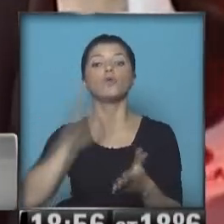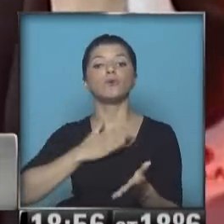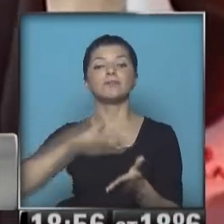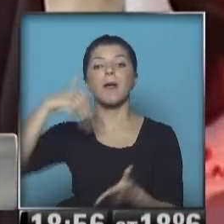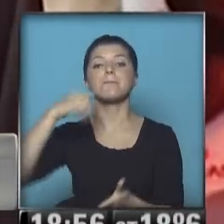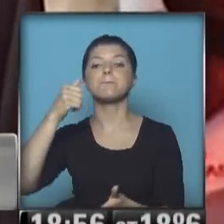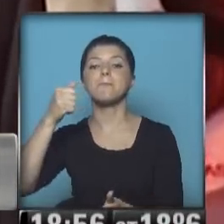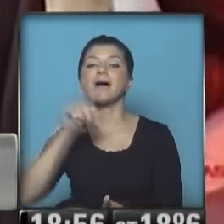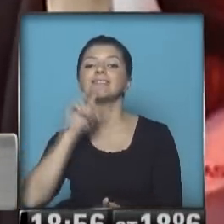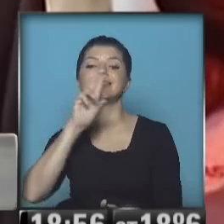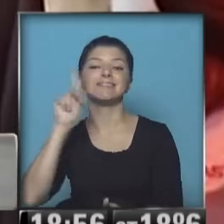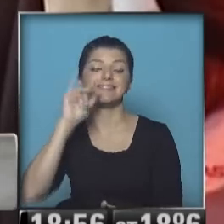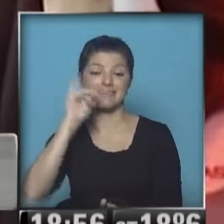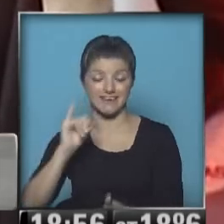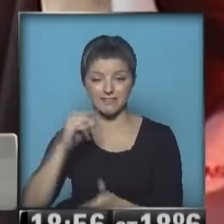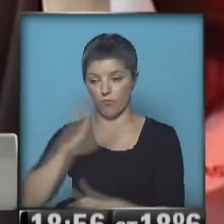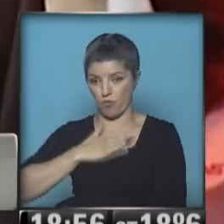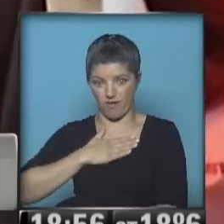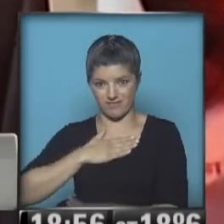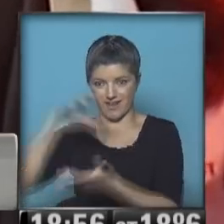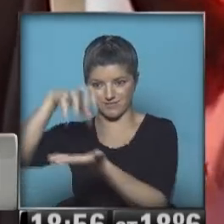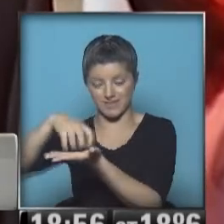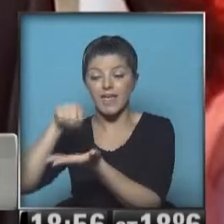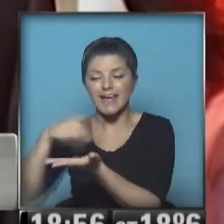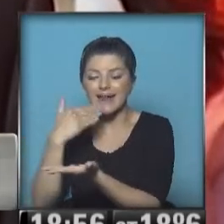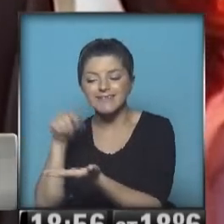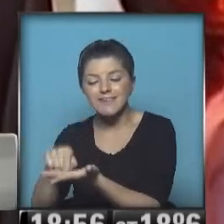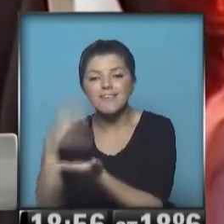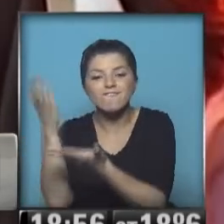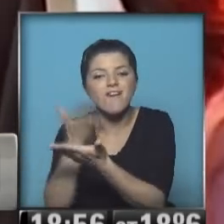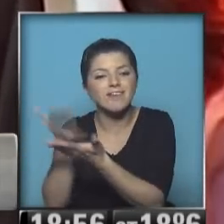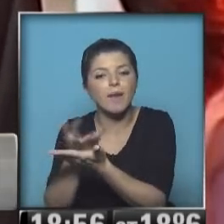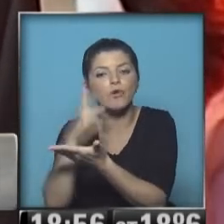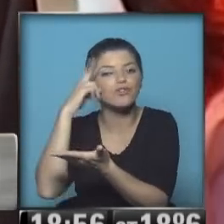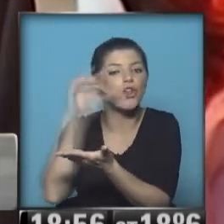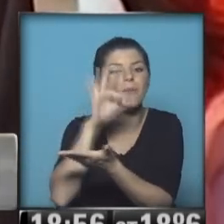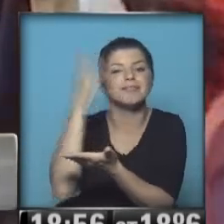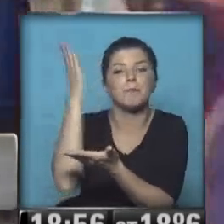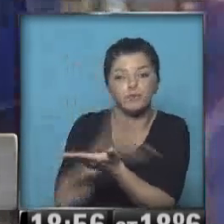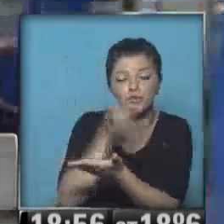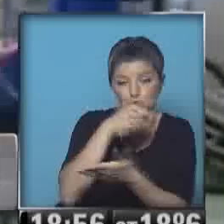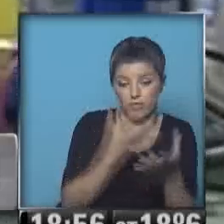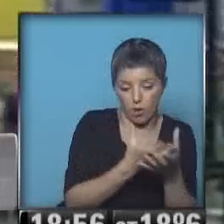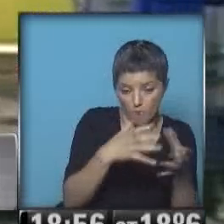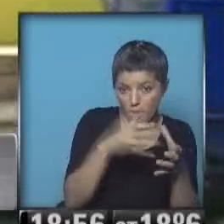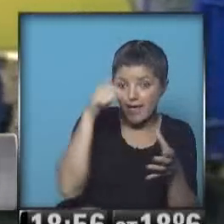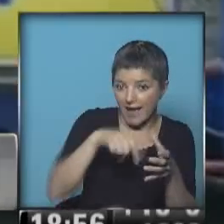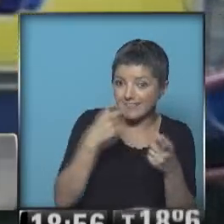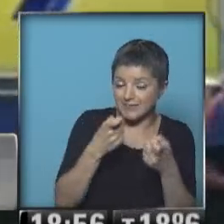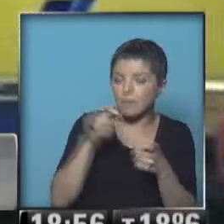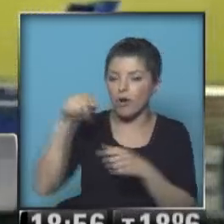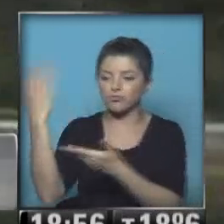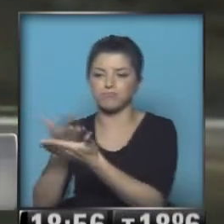Esa matricería nos permite fabricar el 90% de los moldes que consumimos diariamente.